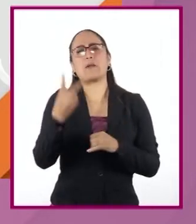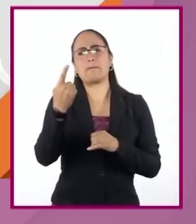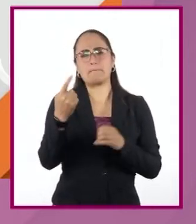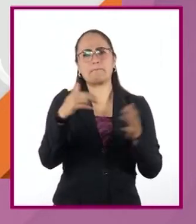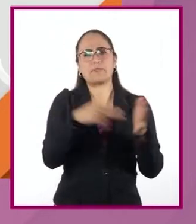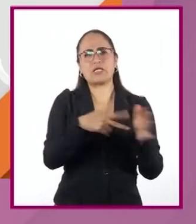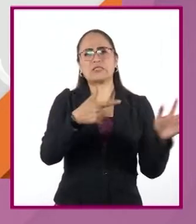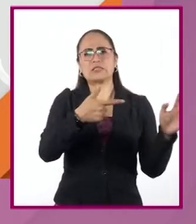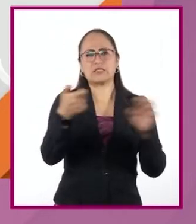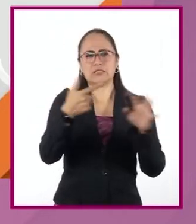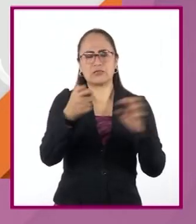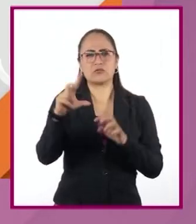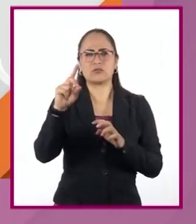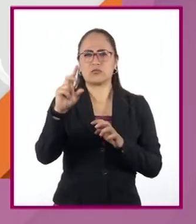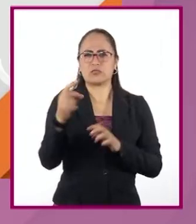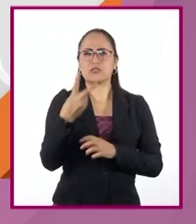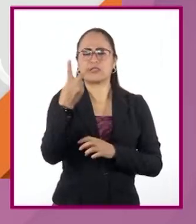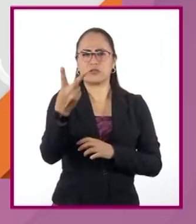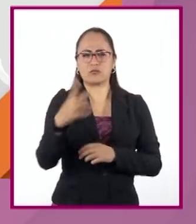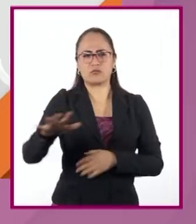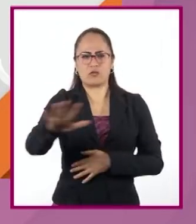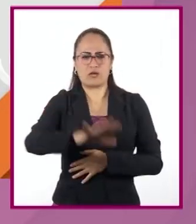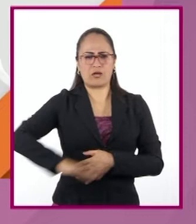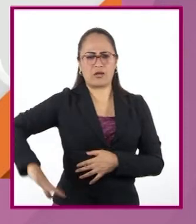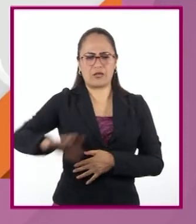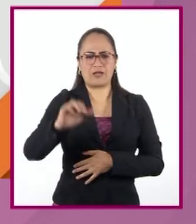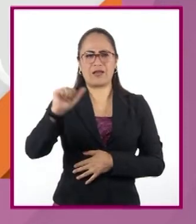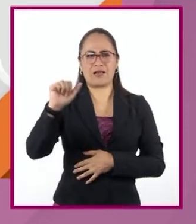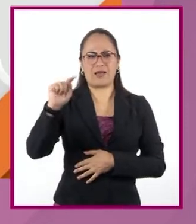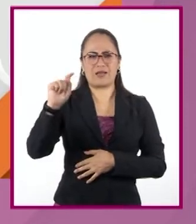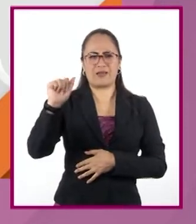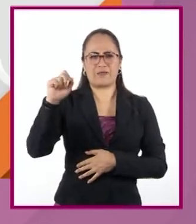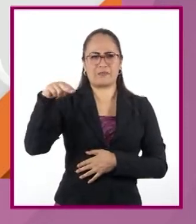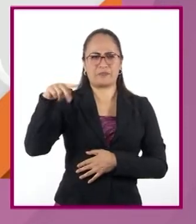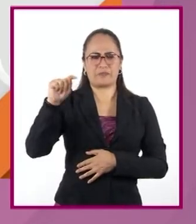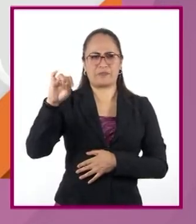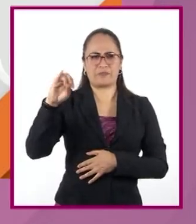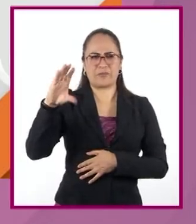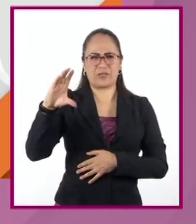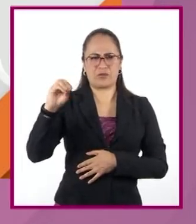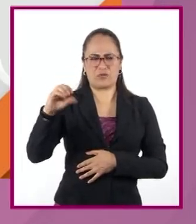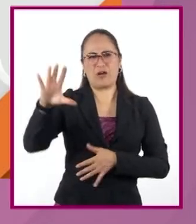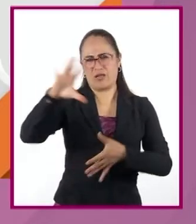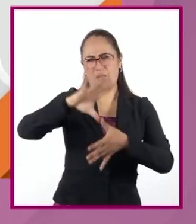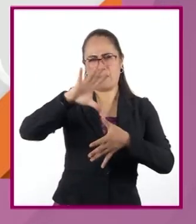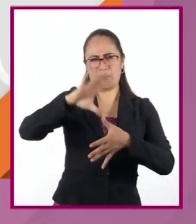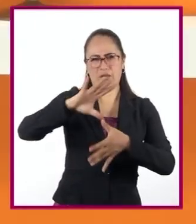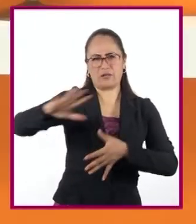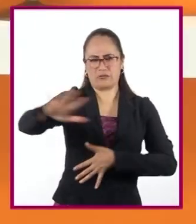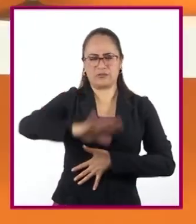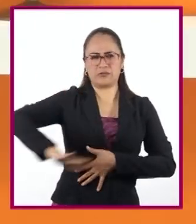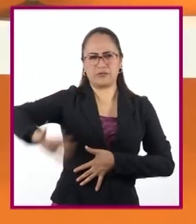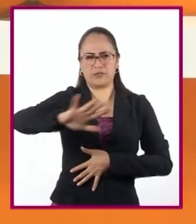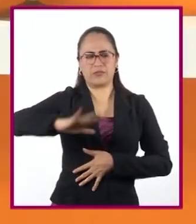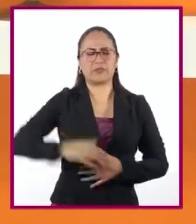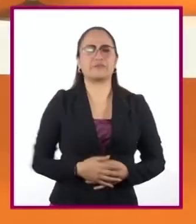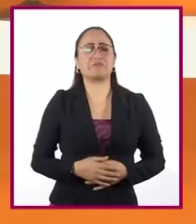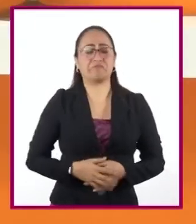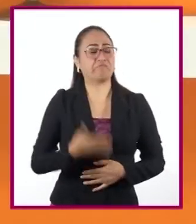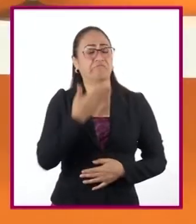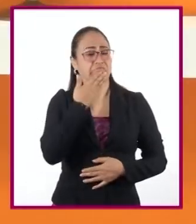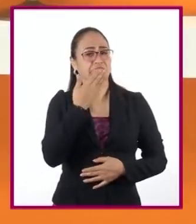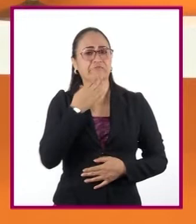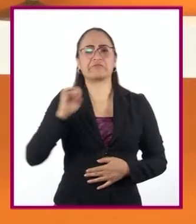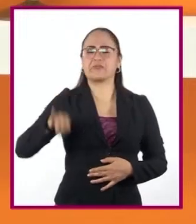1732, en la costa del Océano Atlántico del norte de América. Muy interesante,